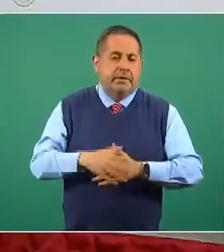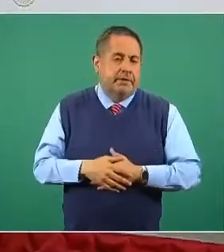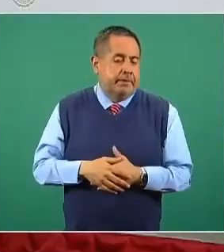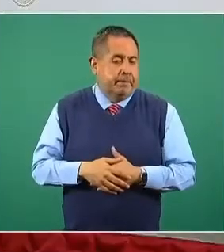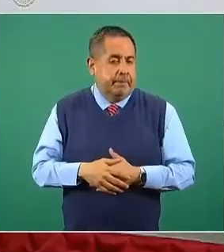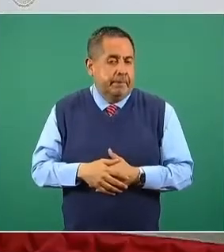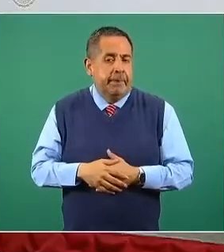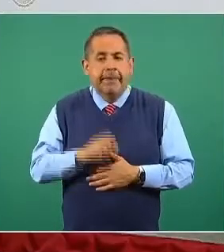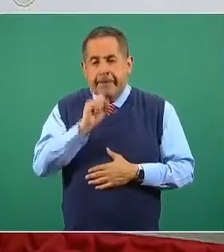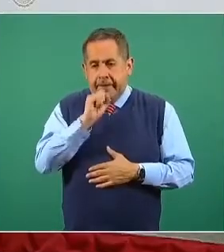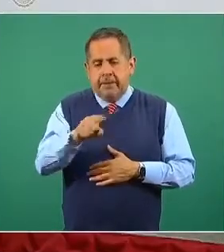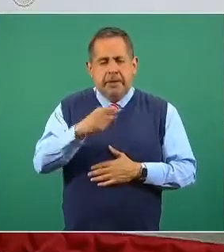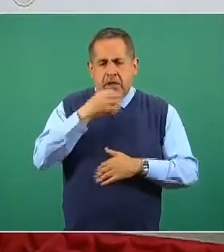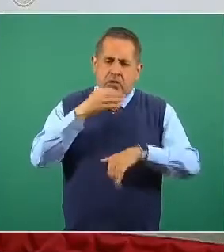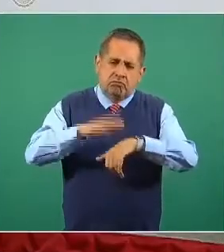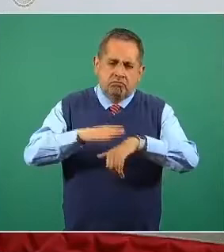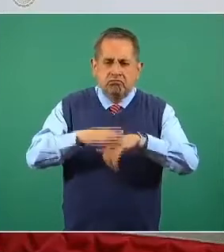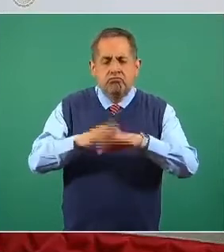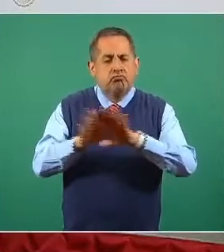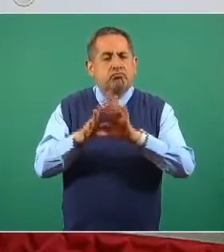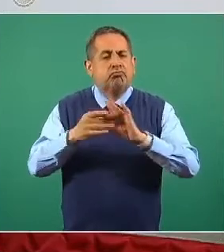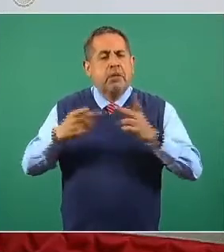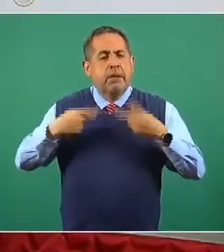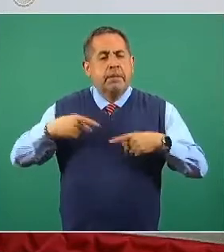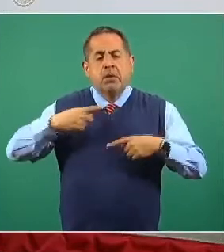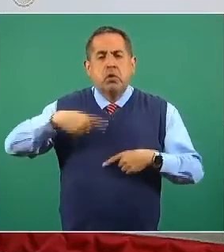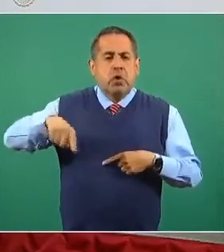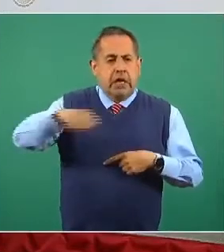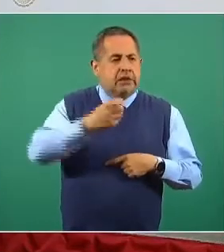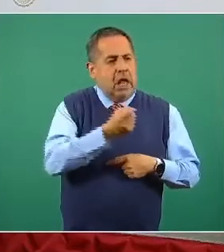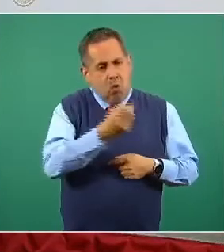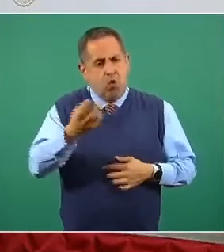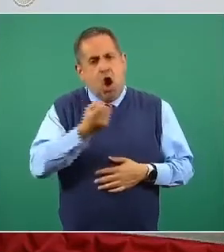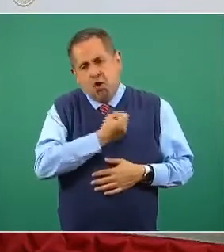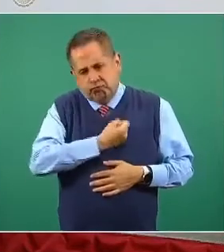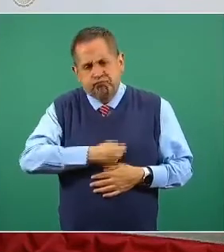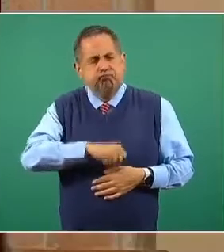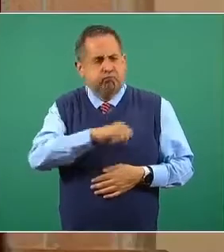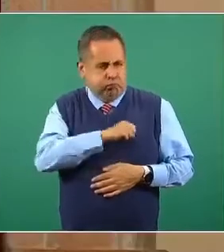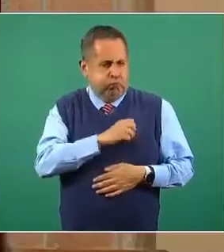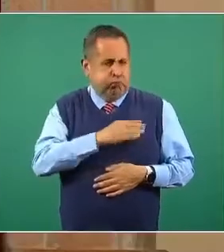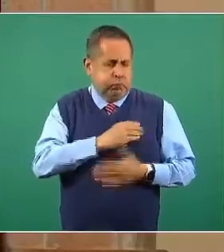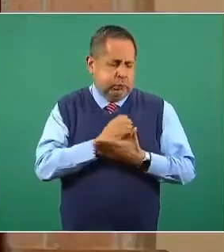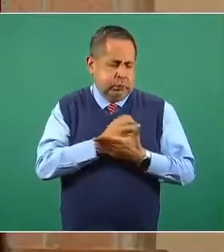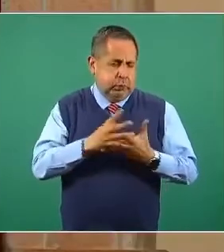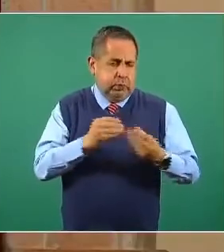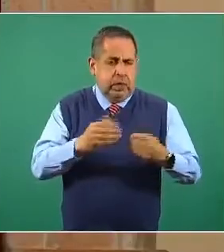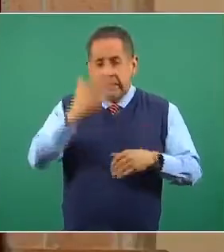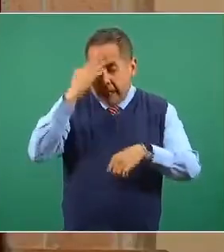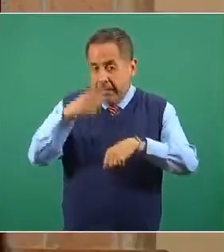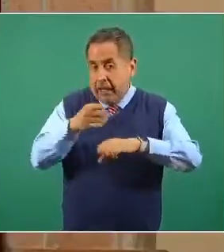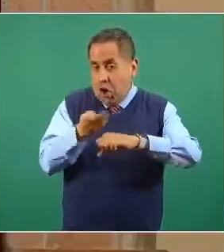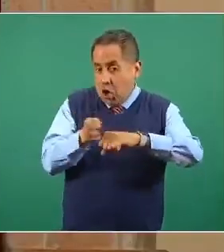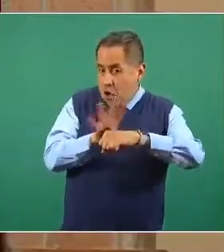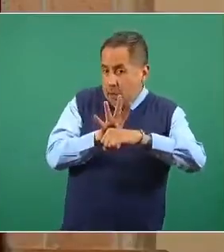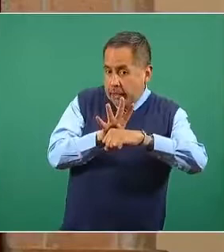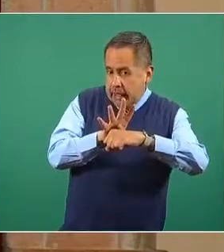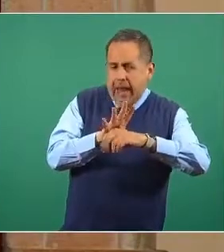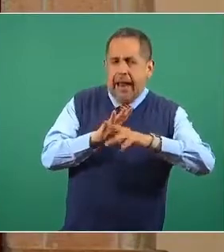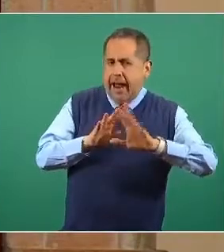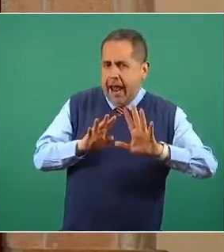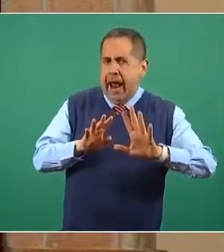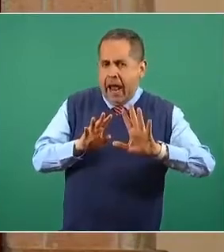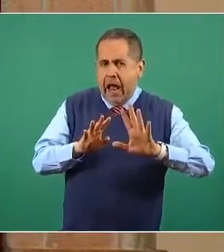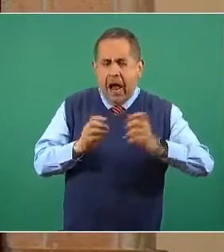siempre actualizamos esta información, las personas se han recuperado, es decir, recordemos que el COVID tiene una proporción